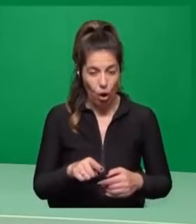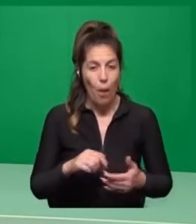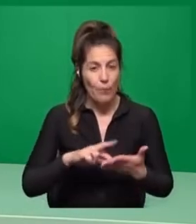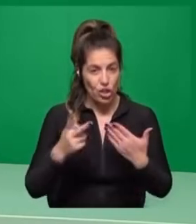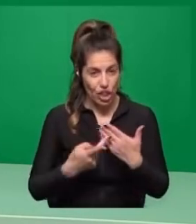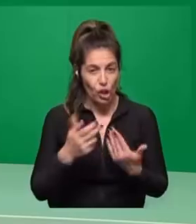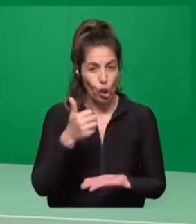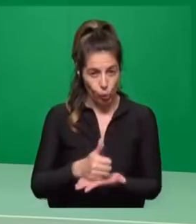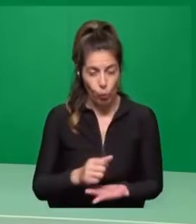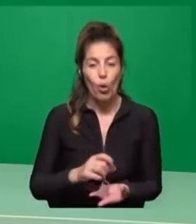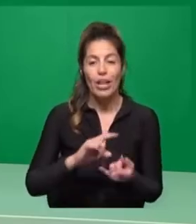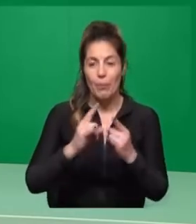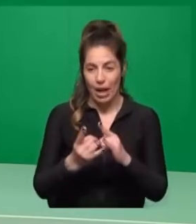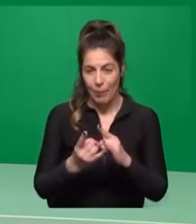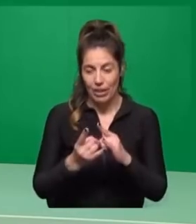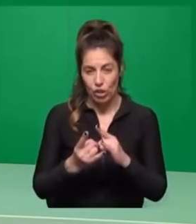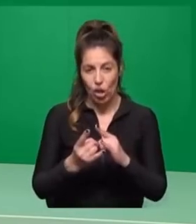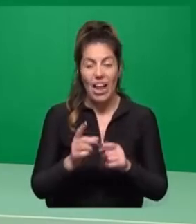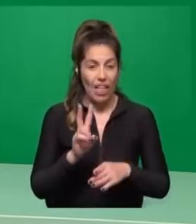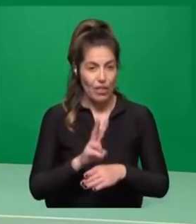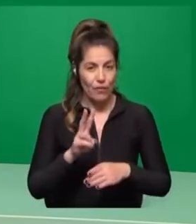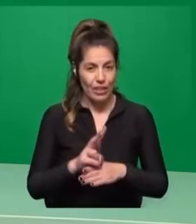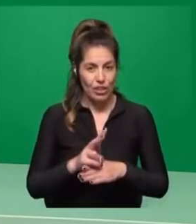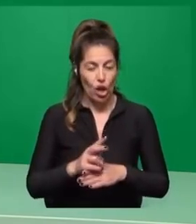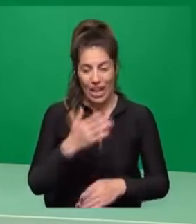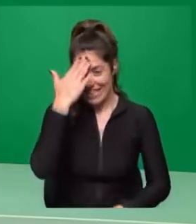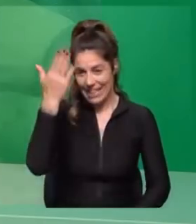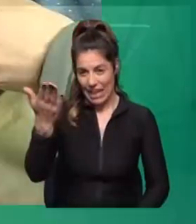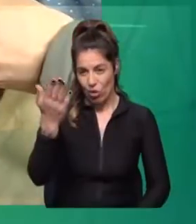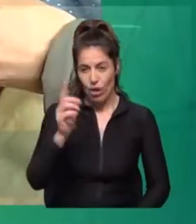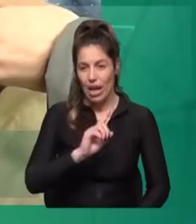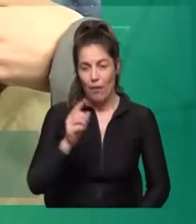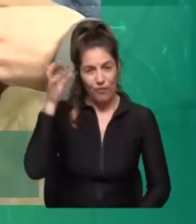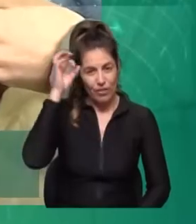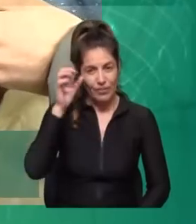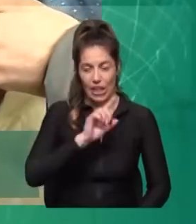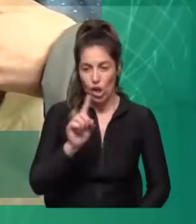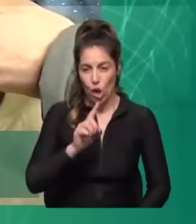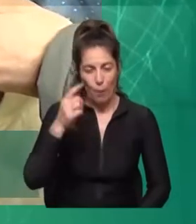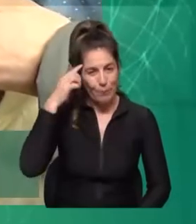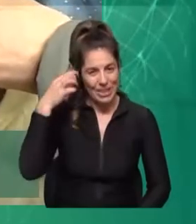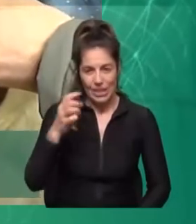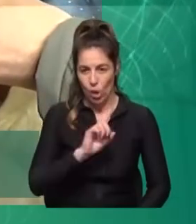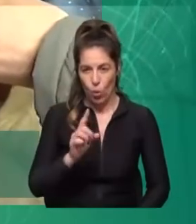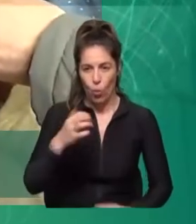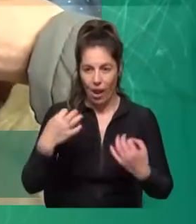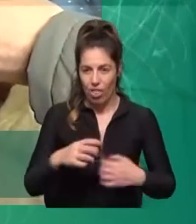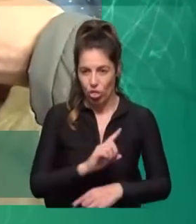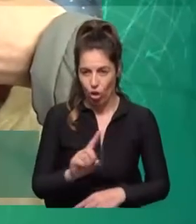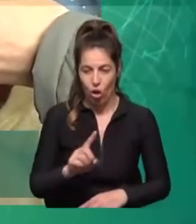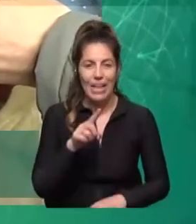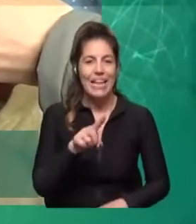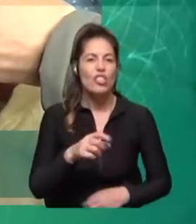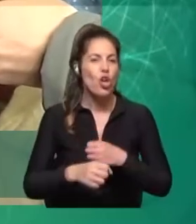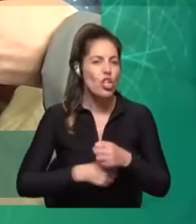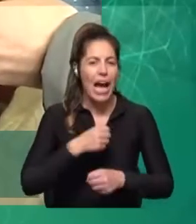la defendió la frente amplista senadora Sandra lazo no piensa igual durante muchísimos años esos archivos